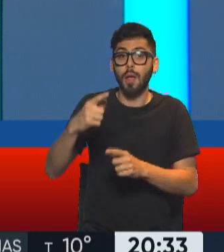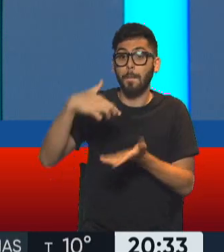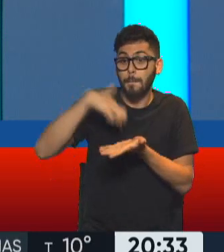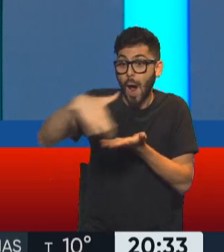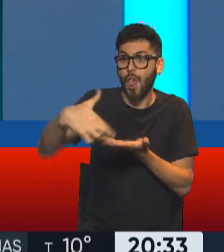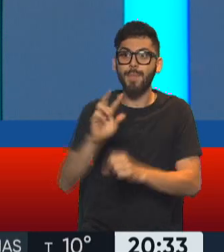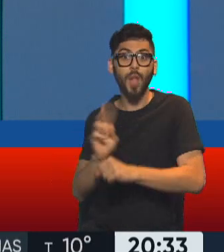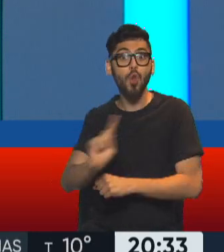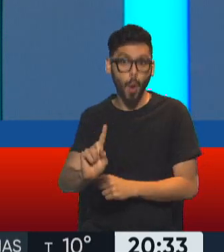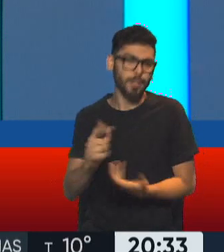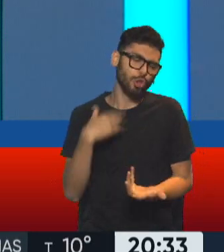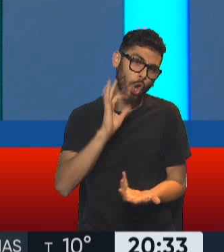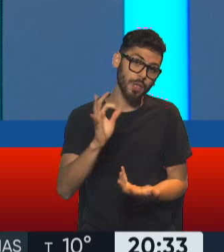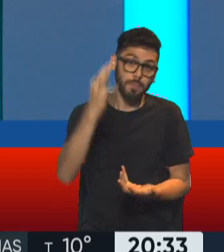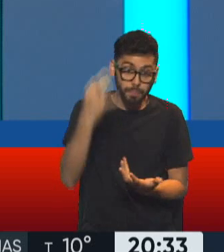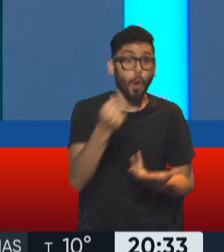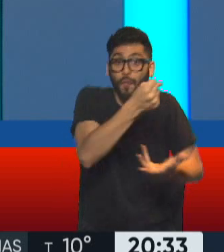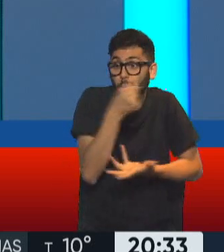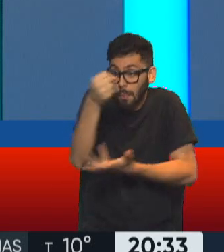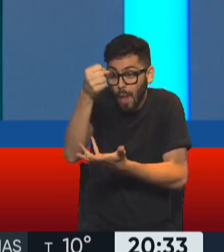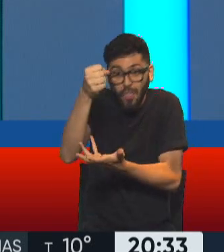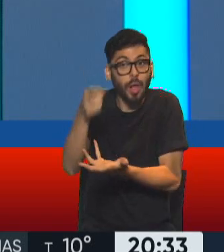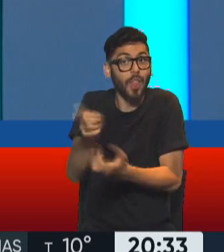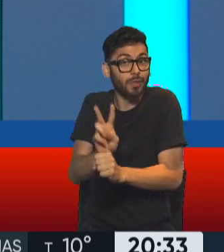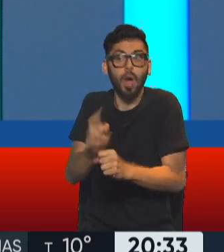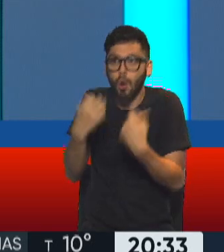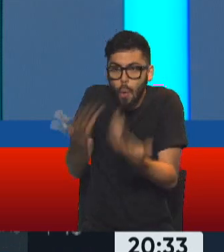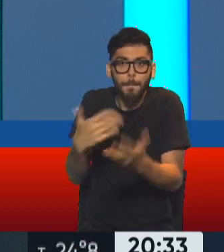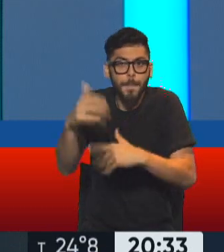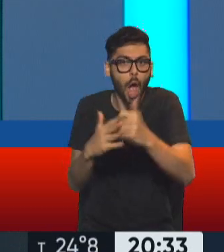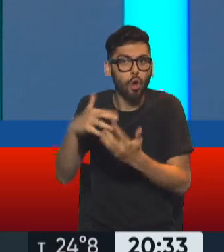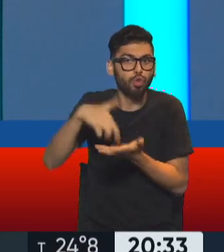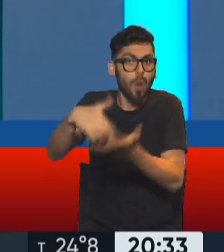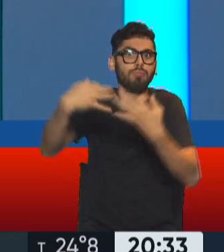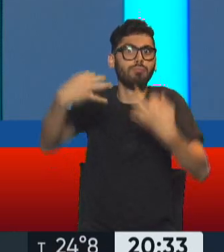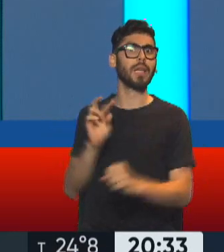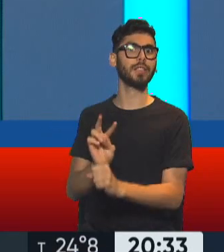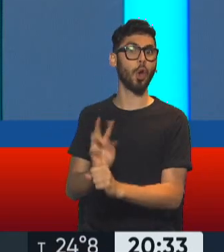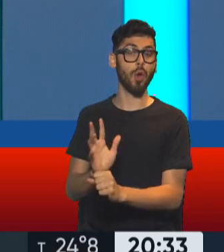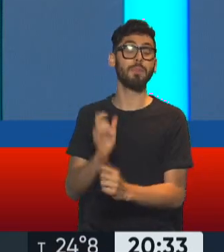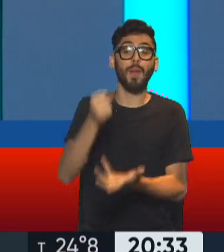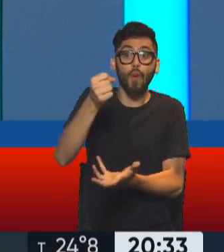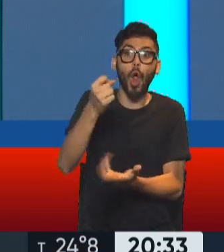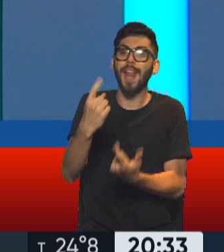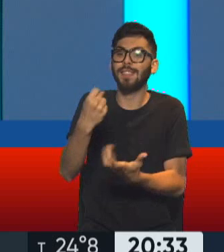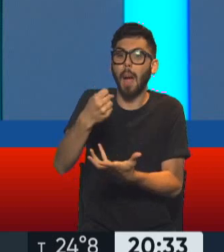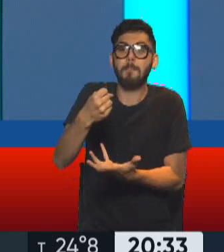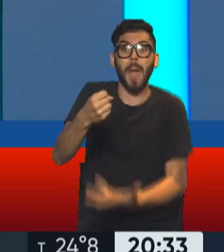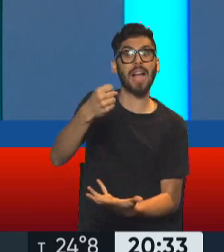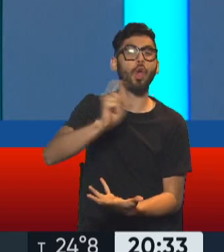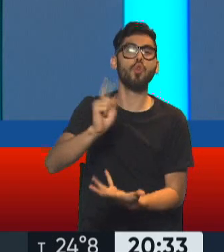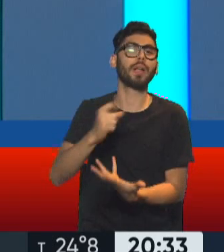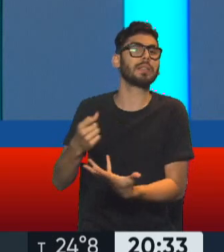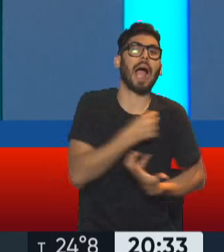colectivos seguras como las que sí se hacen con el Fondo de Seguridad. Por cierto, un fondo que necesitamos fortalecer, no quitarlo.